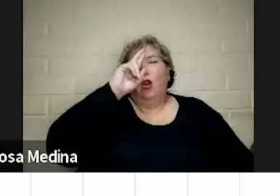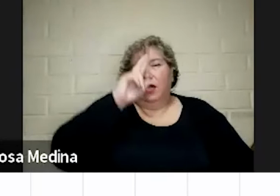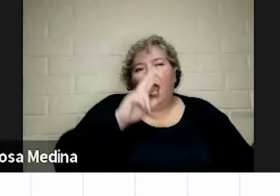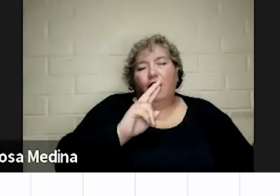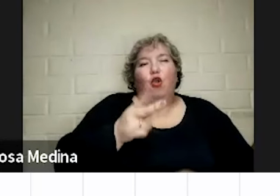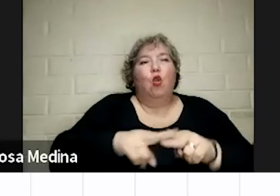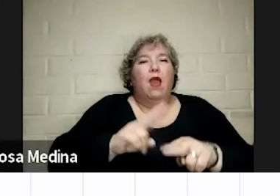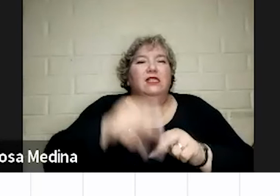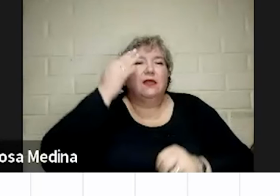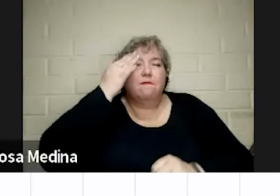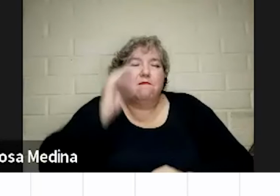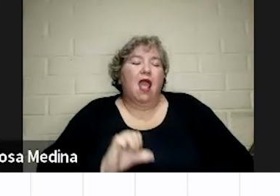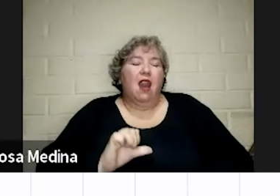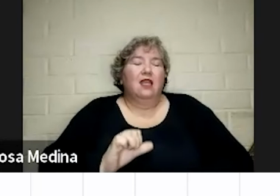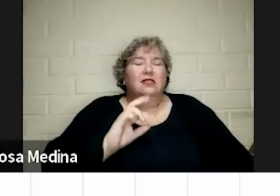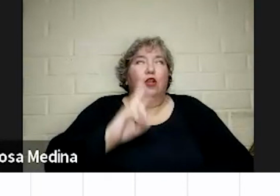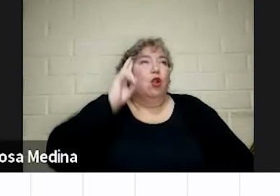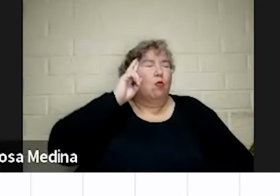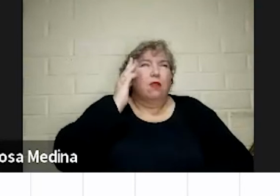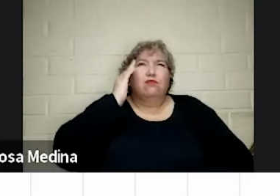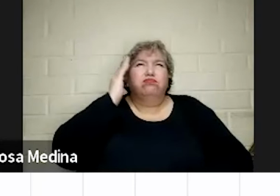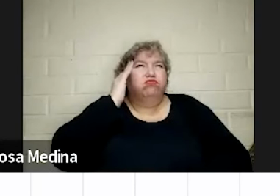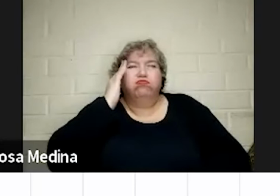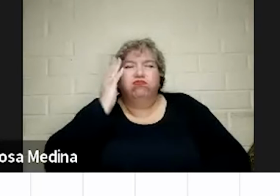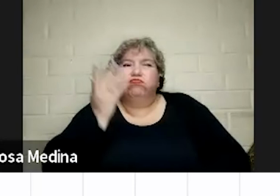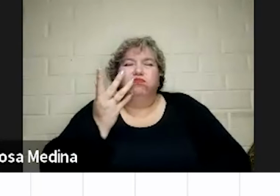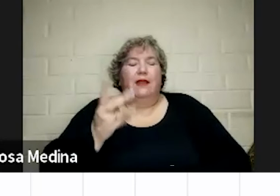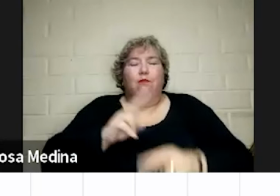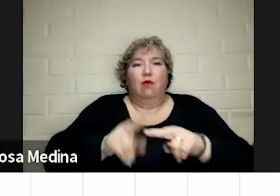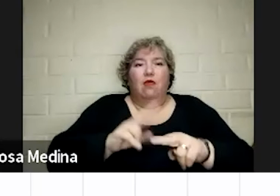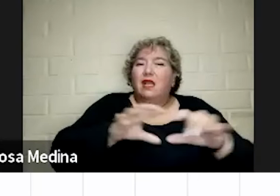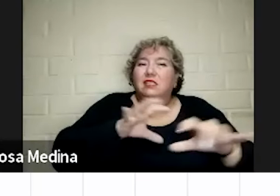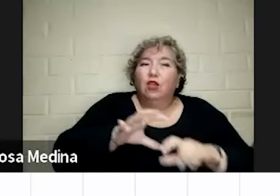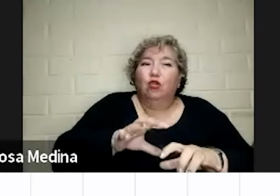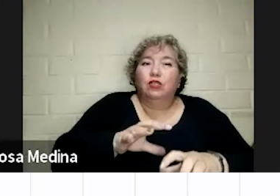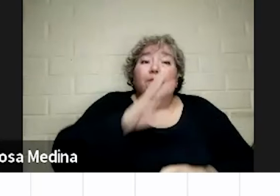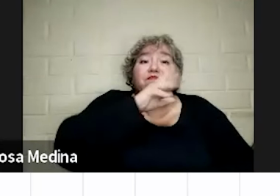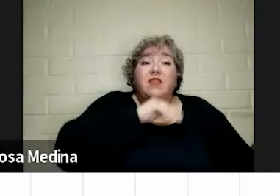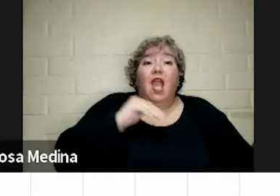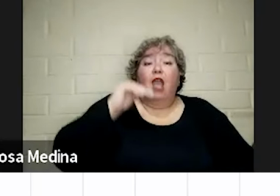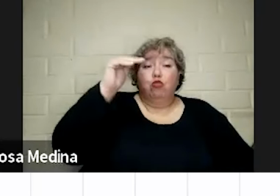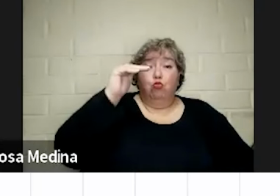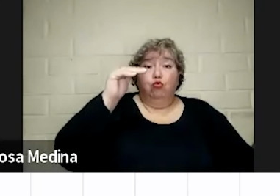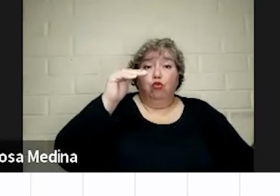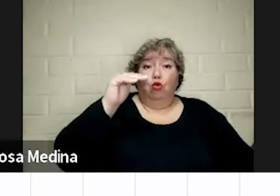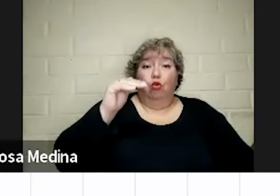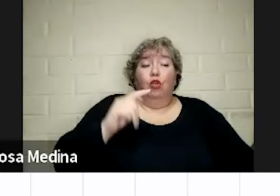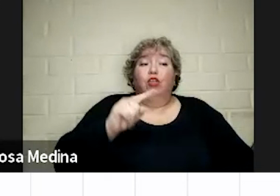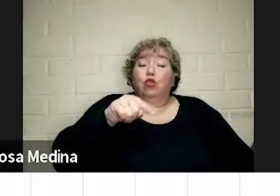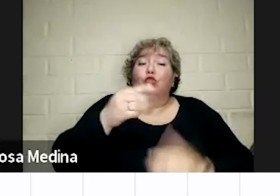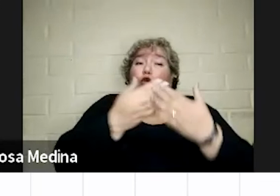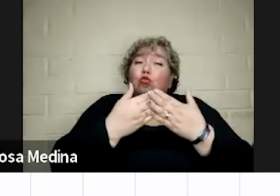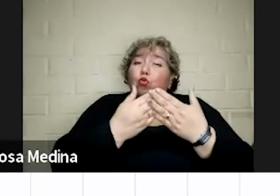no recuerdan tantas cosas, ¿cierto? Para poder operar. En los adultos, lo que se ha visto, estos son estudios súper antiguos, pero